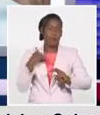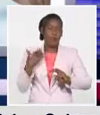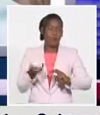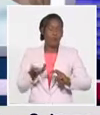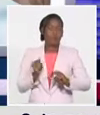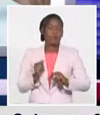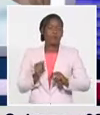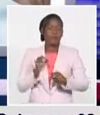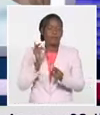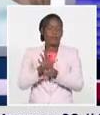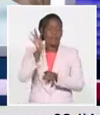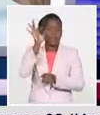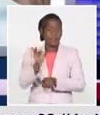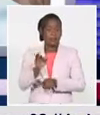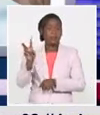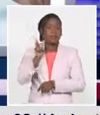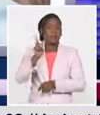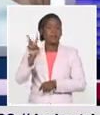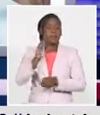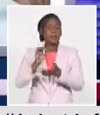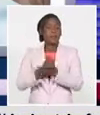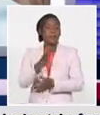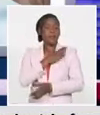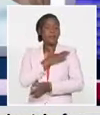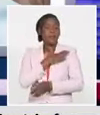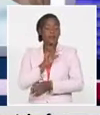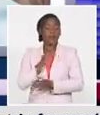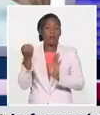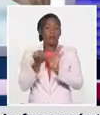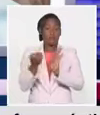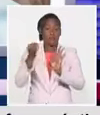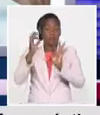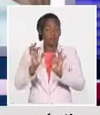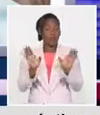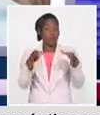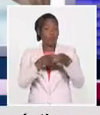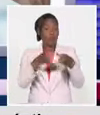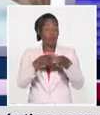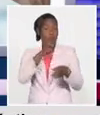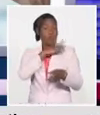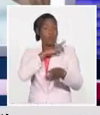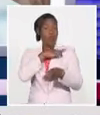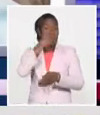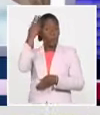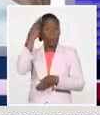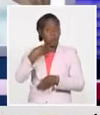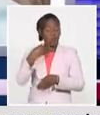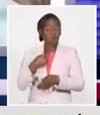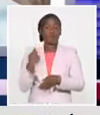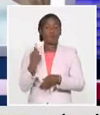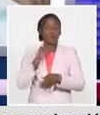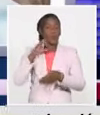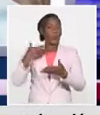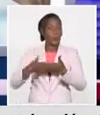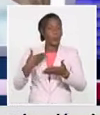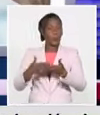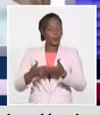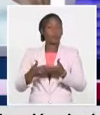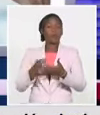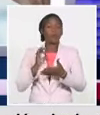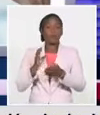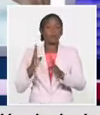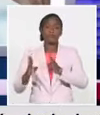comenzó, después que recibimos la aprobación por la autoridad reguladora, el estudio clínico fase 3. El estudio clínico fase 3